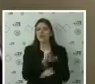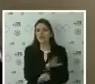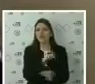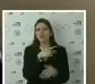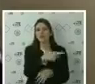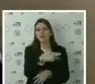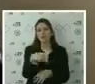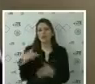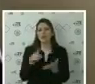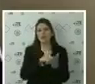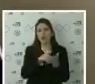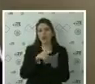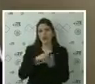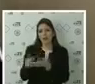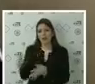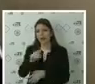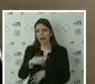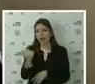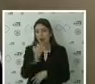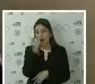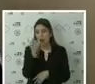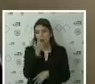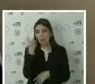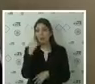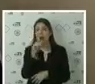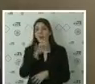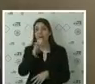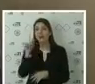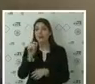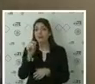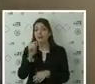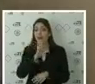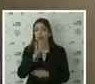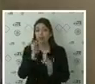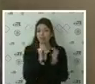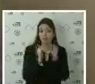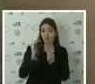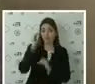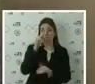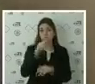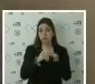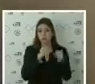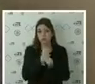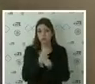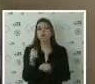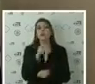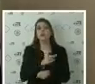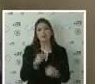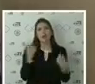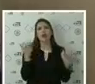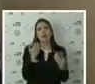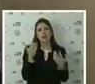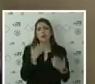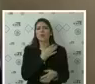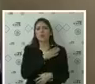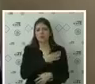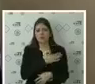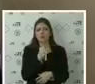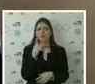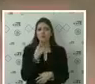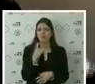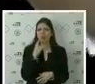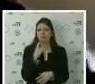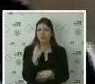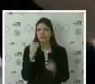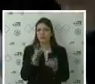estudiantes, para cuando seamos ciudadanos los podamos ejercer de una manera justa y luchar por ellos. Muchas gracias, con